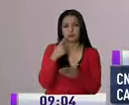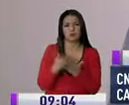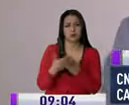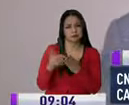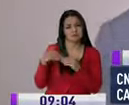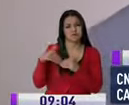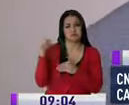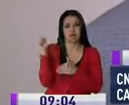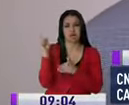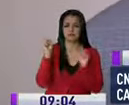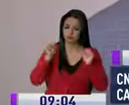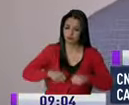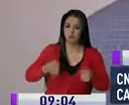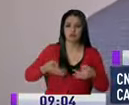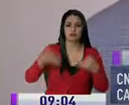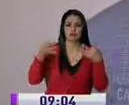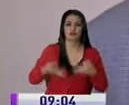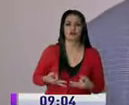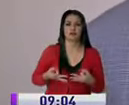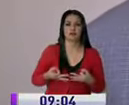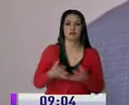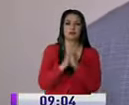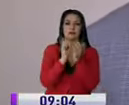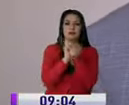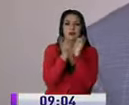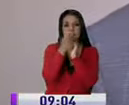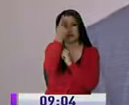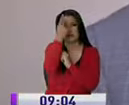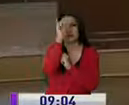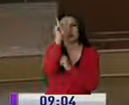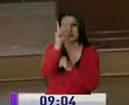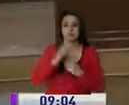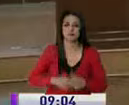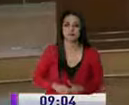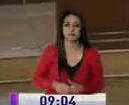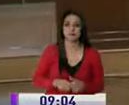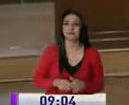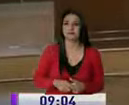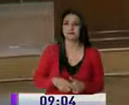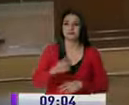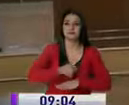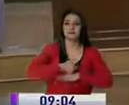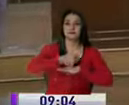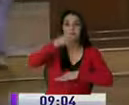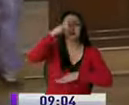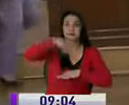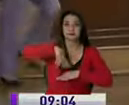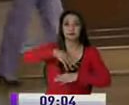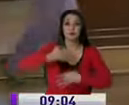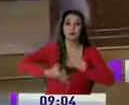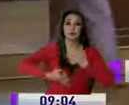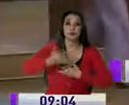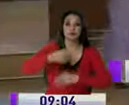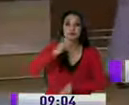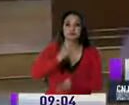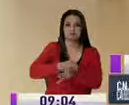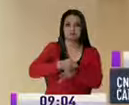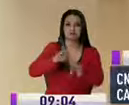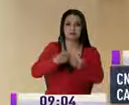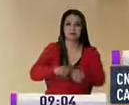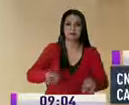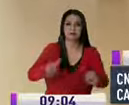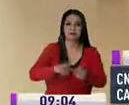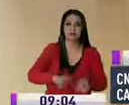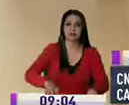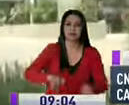porcentaje de ser confirmada en apelación. Esto es en segunda instancia. El Tribunal de la Corte Nacional de Justicia además ordenó que se investigue al